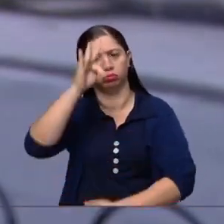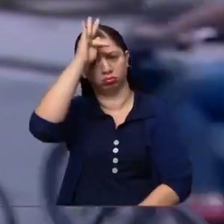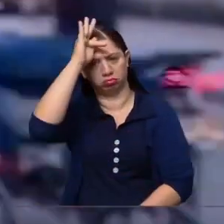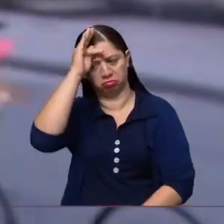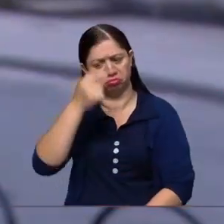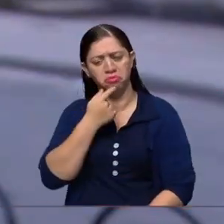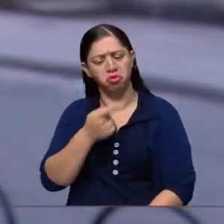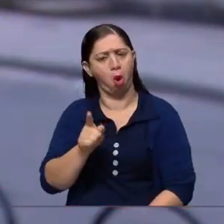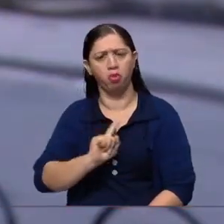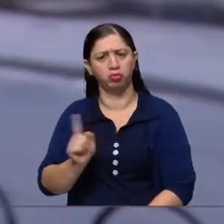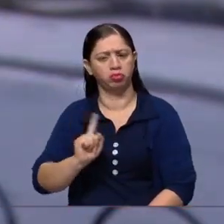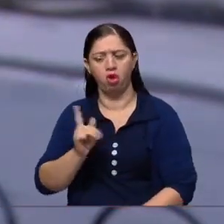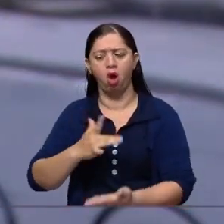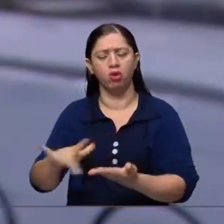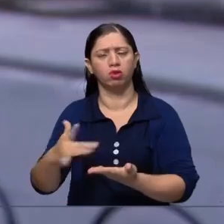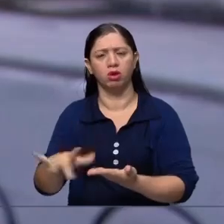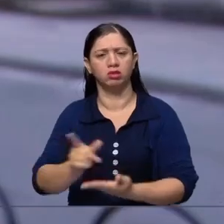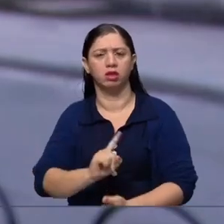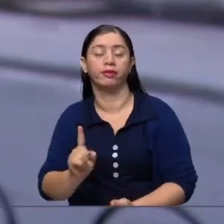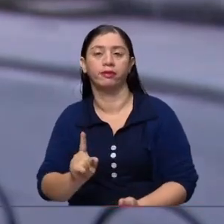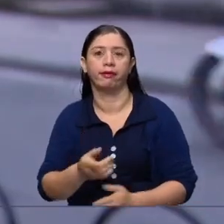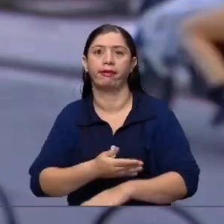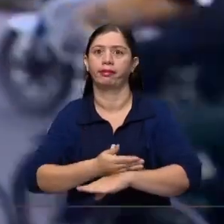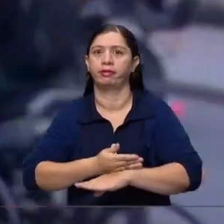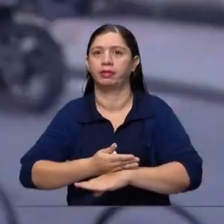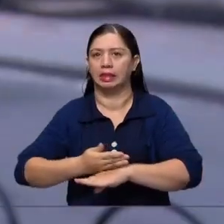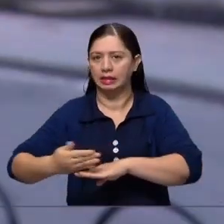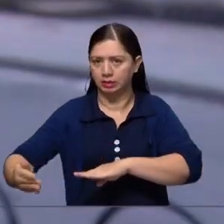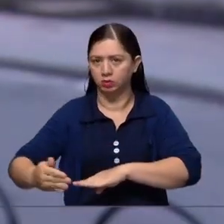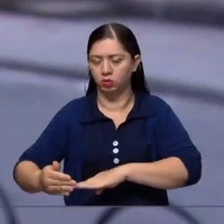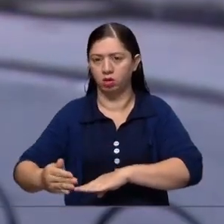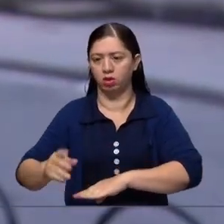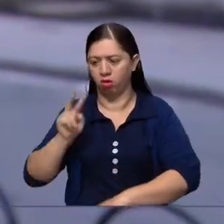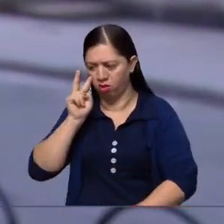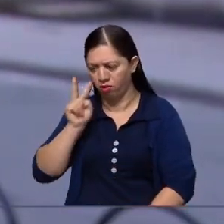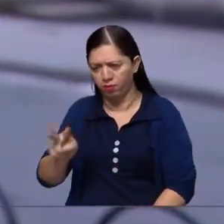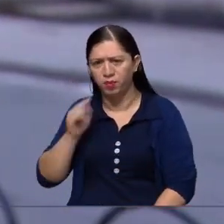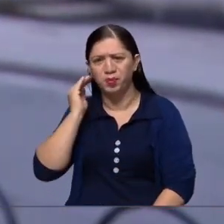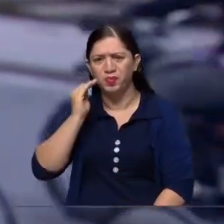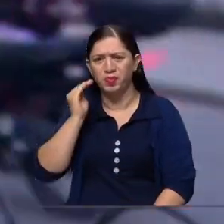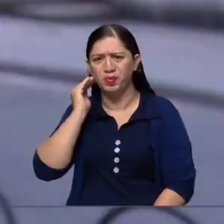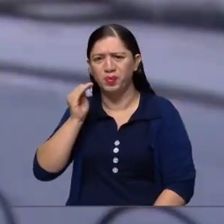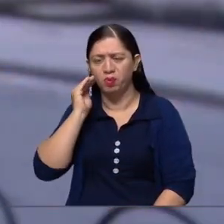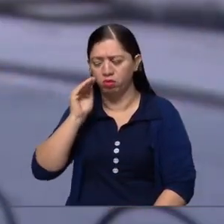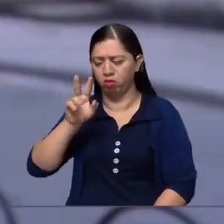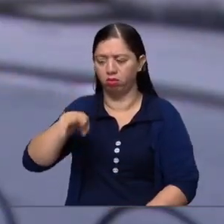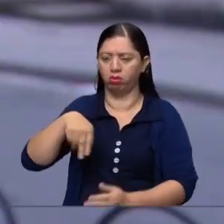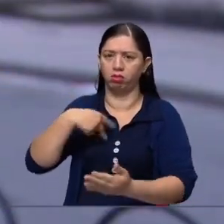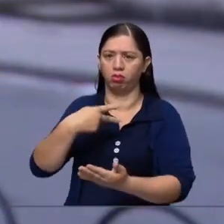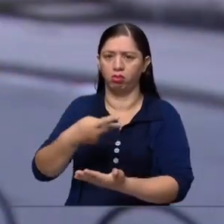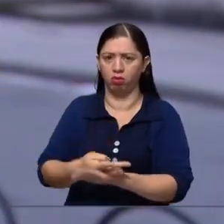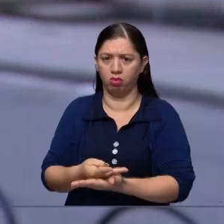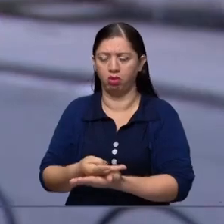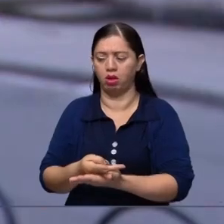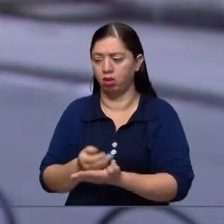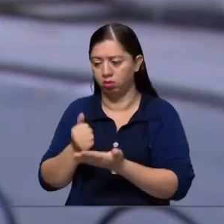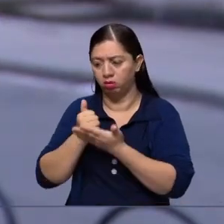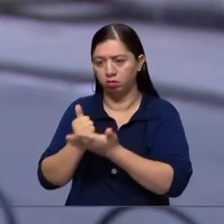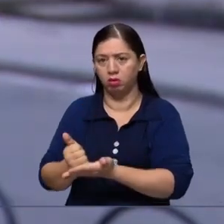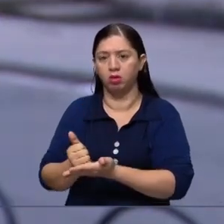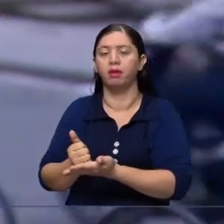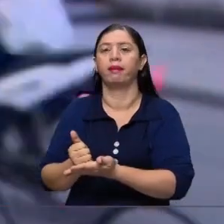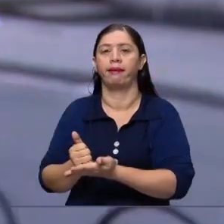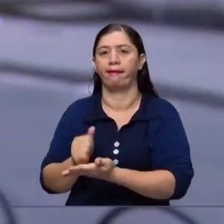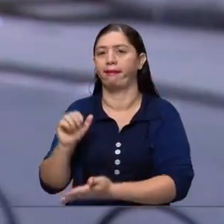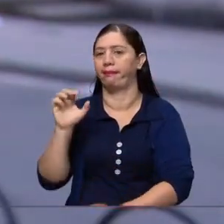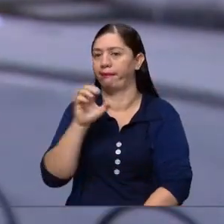que no era una urgencia y solo fue hasta que unos paramédicos vieron a la mujer ya desmadejada cuando la atendieron y se dieron